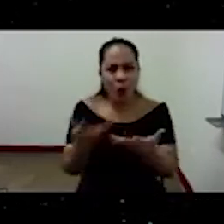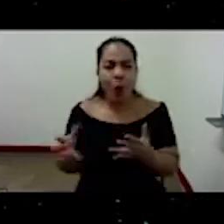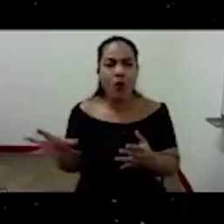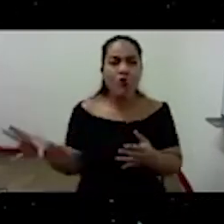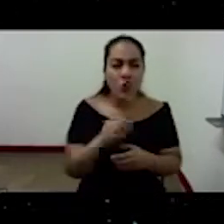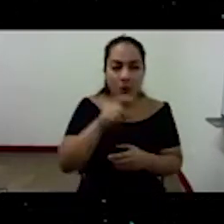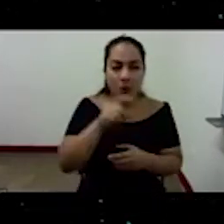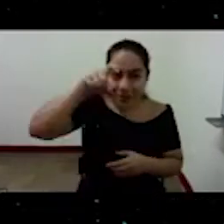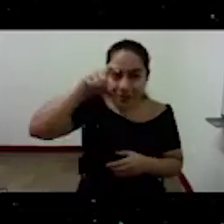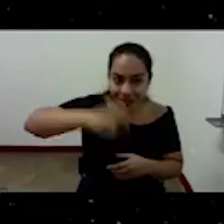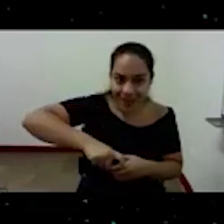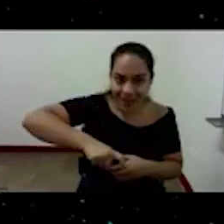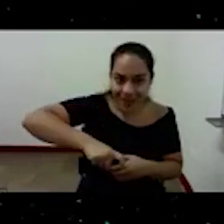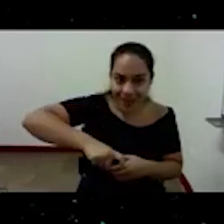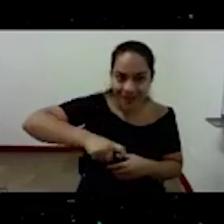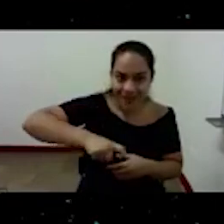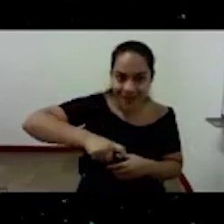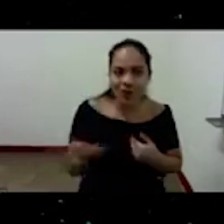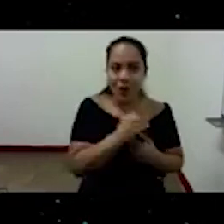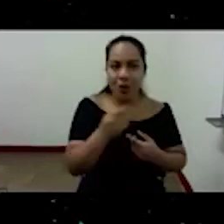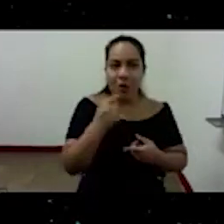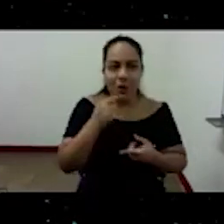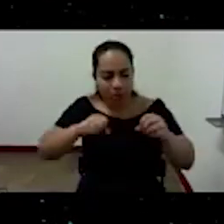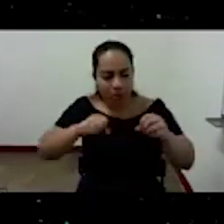debe ser consciente para ser bueno.